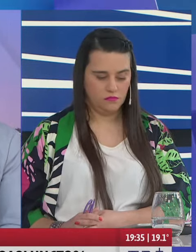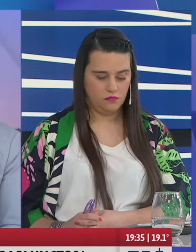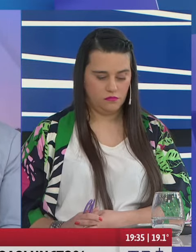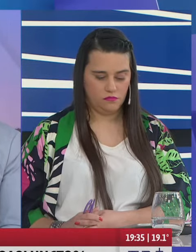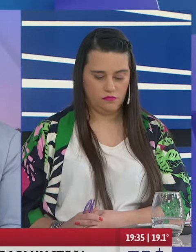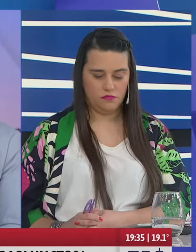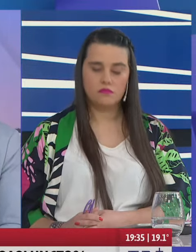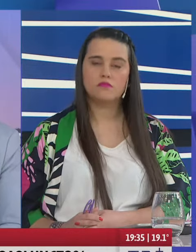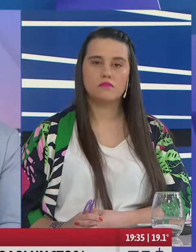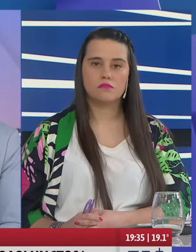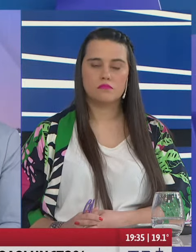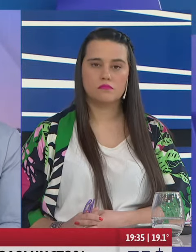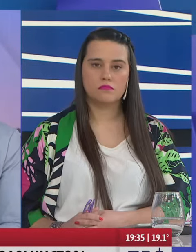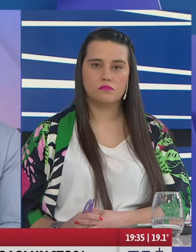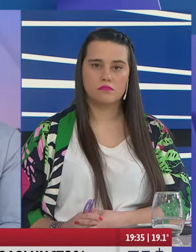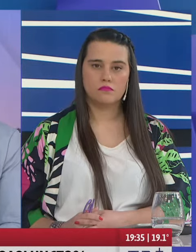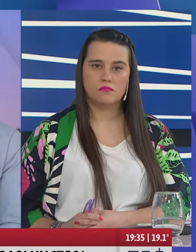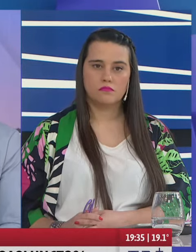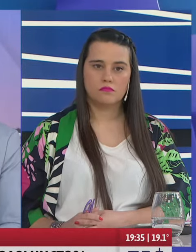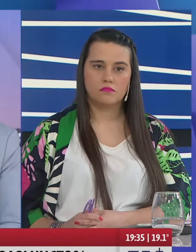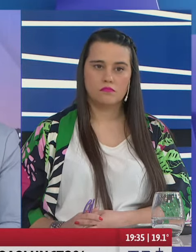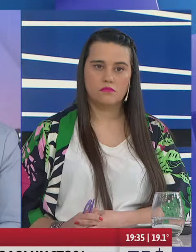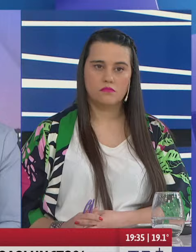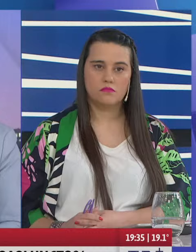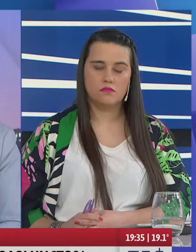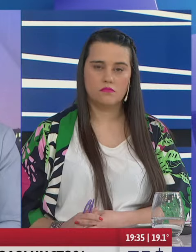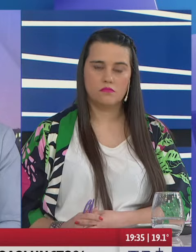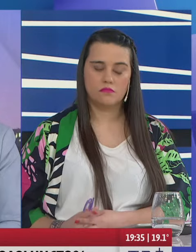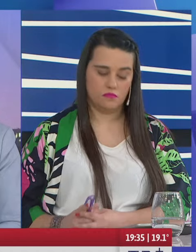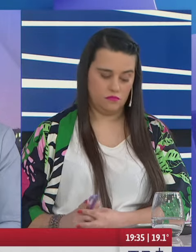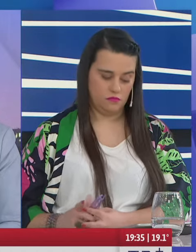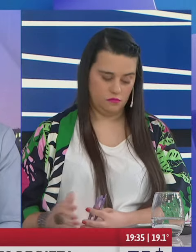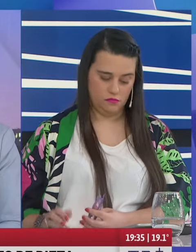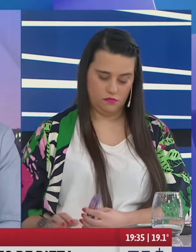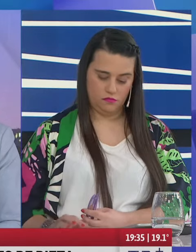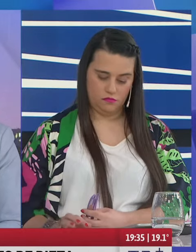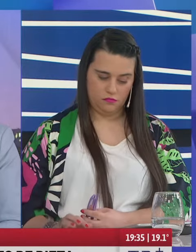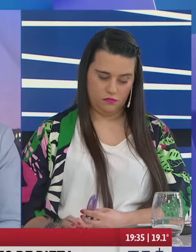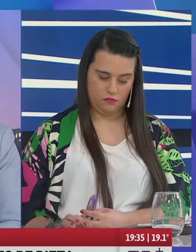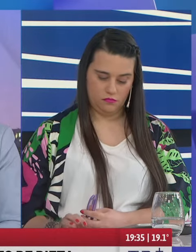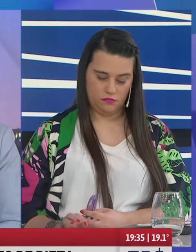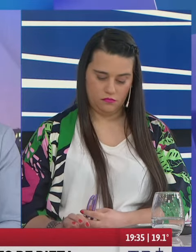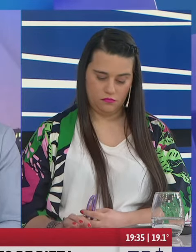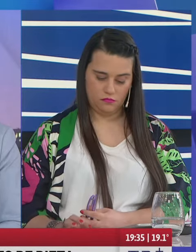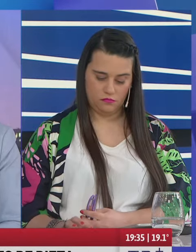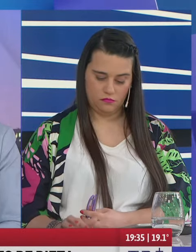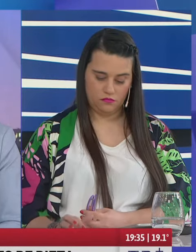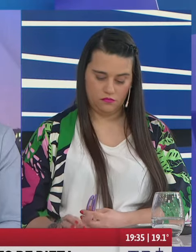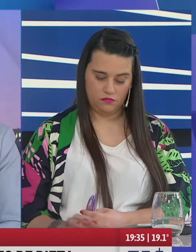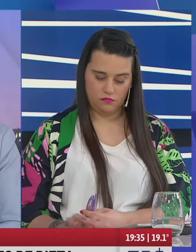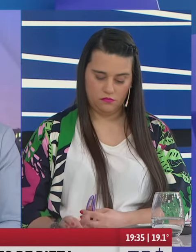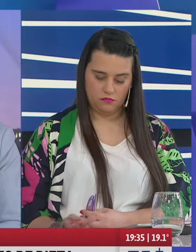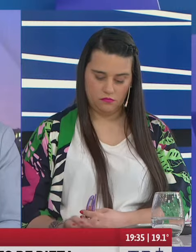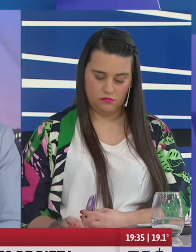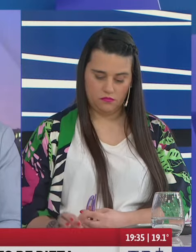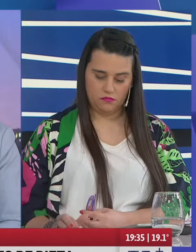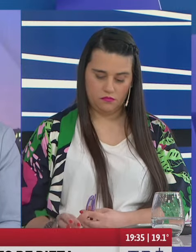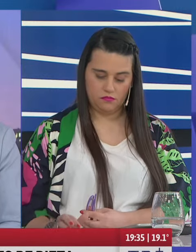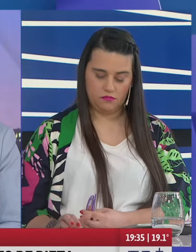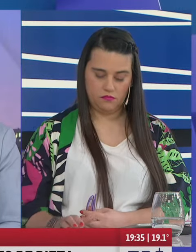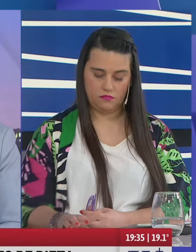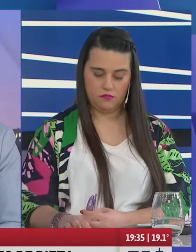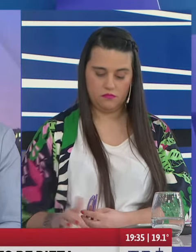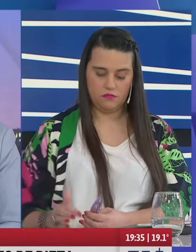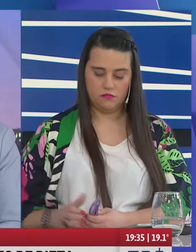otros lugares son casos más puntuales, ¿no? Que no es lo mismo. No, y incluso el Ejecutivo determina